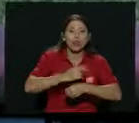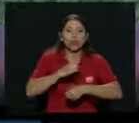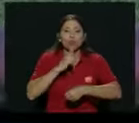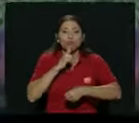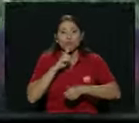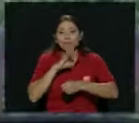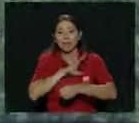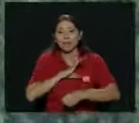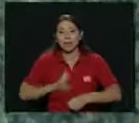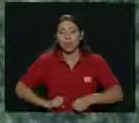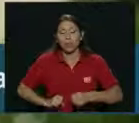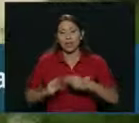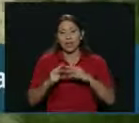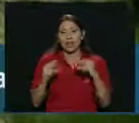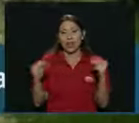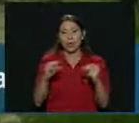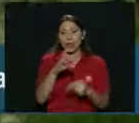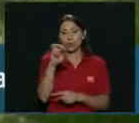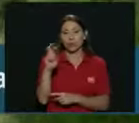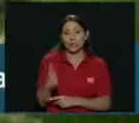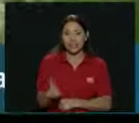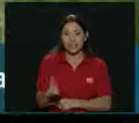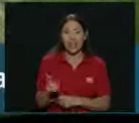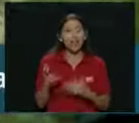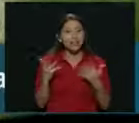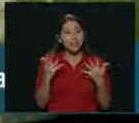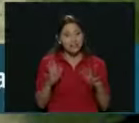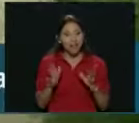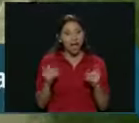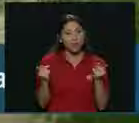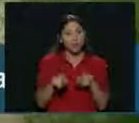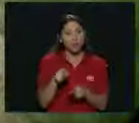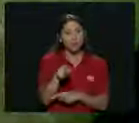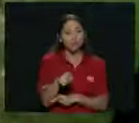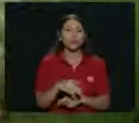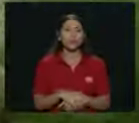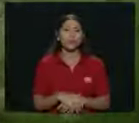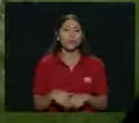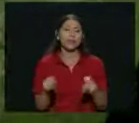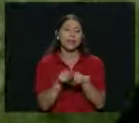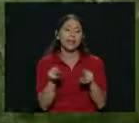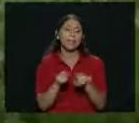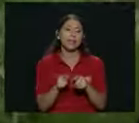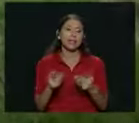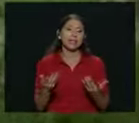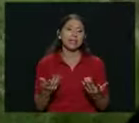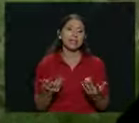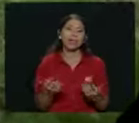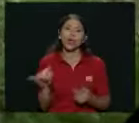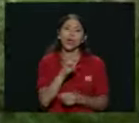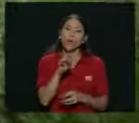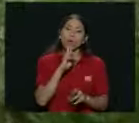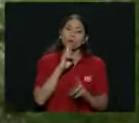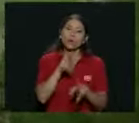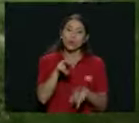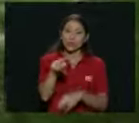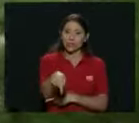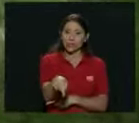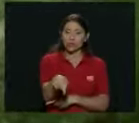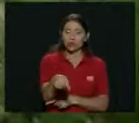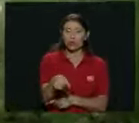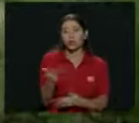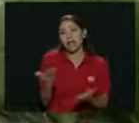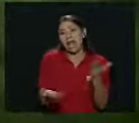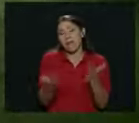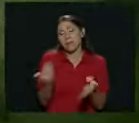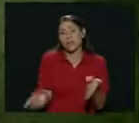Salvador y Nicaragua, inclusive hacia Costa Rica. Ese fenómeno ya ha ocurrido y es muy posible también que como consecuencia de esto haya